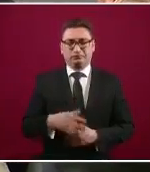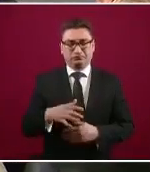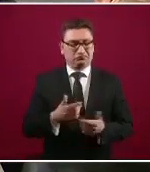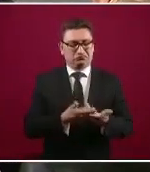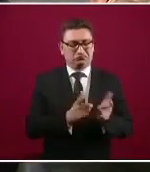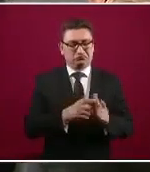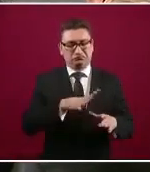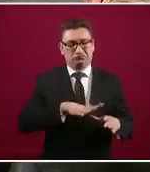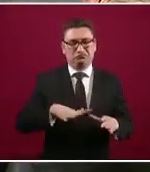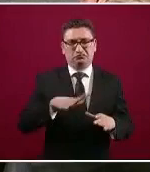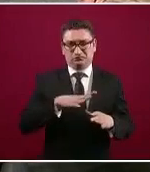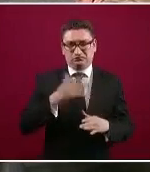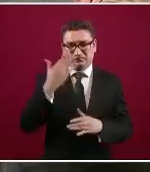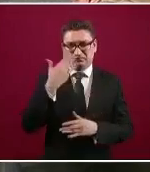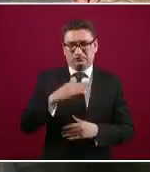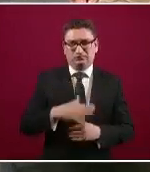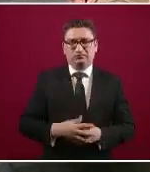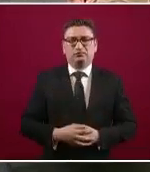carrancista